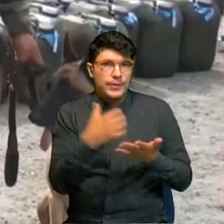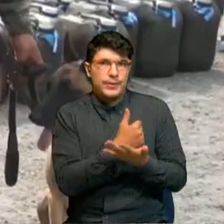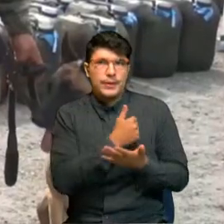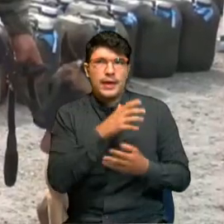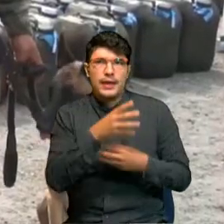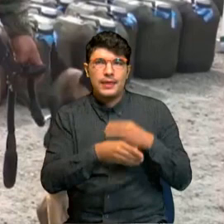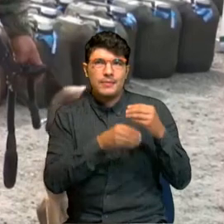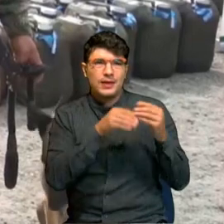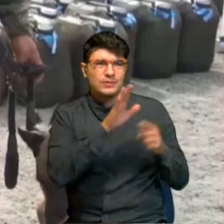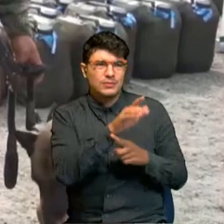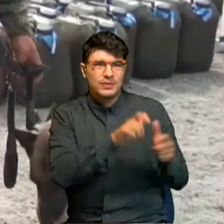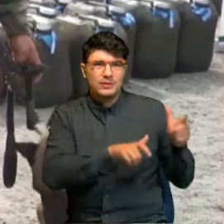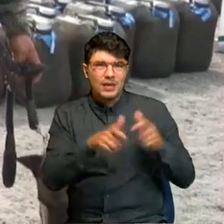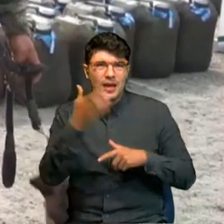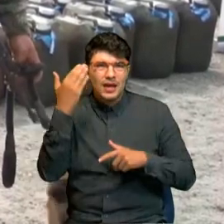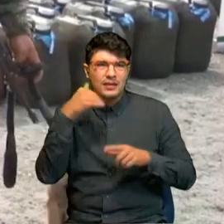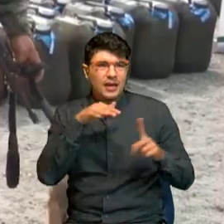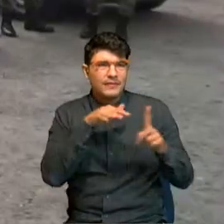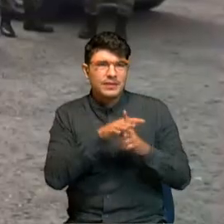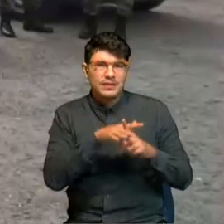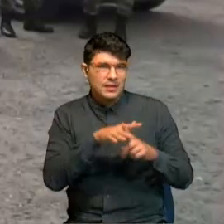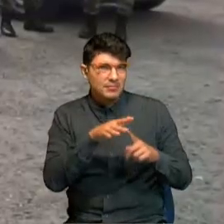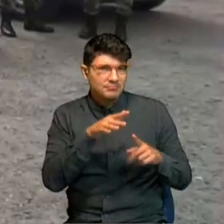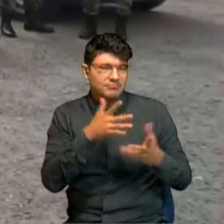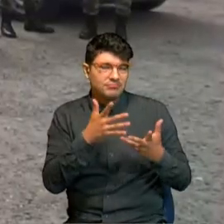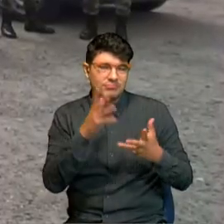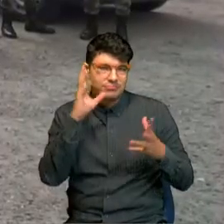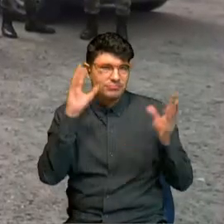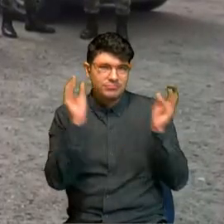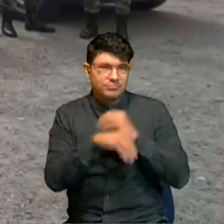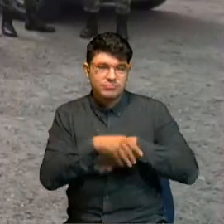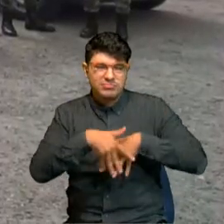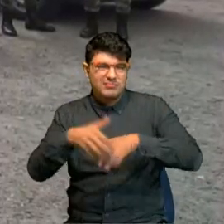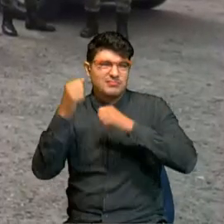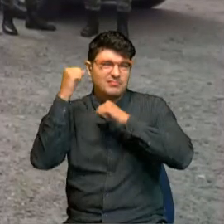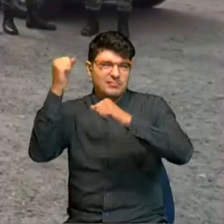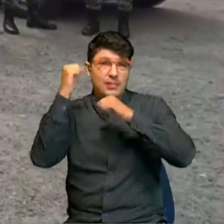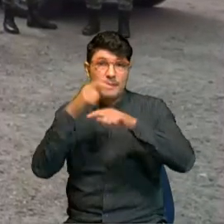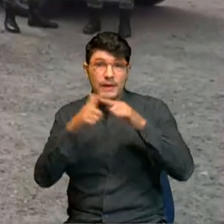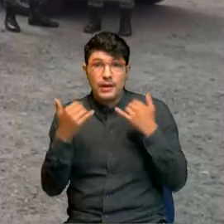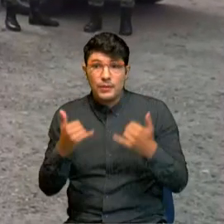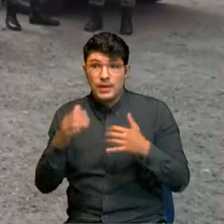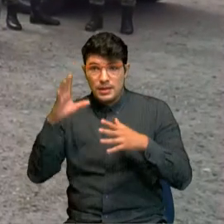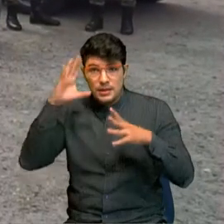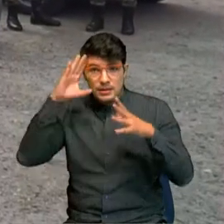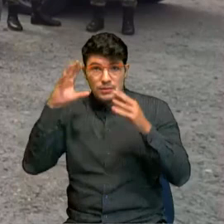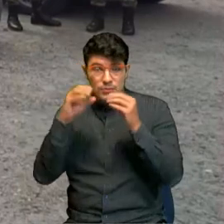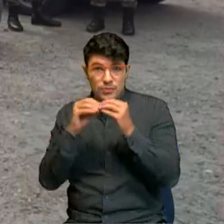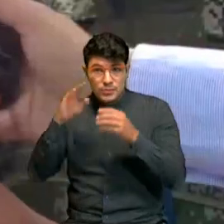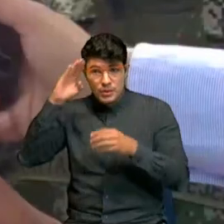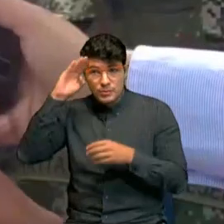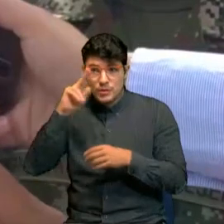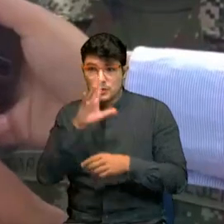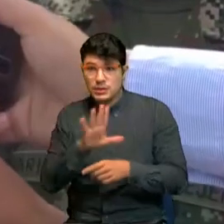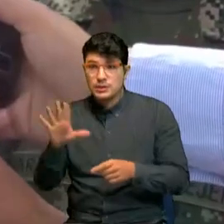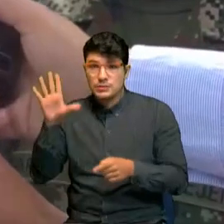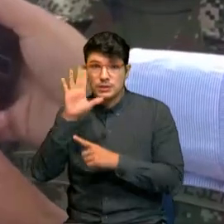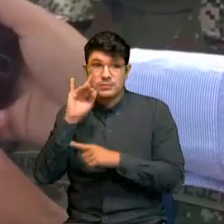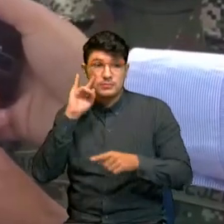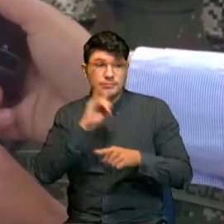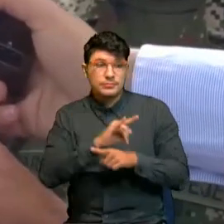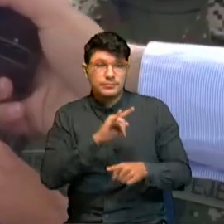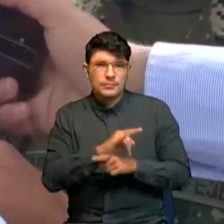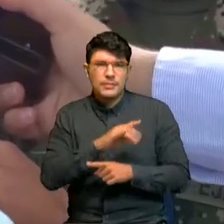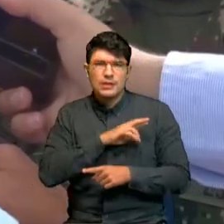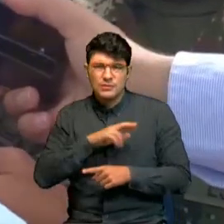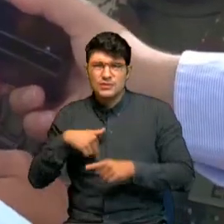realizan disturbios en el casco urbano en rechazo a las actuaciones, motivo que enciende las alarmas en la fuerza pública. Precisamente son operaciones de relámpago que